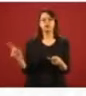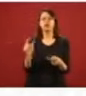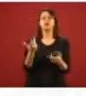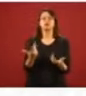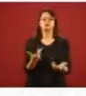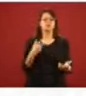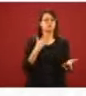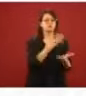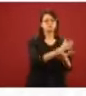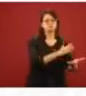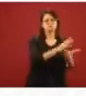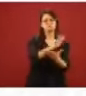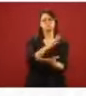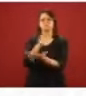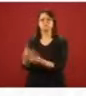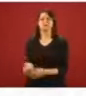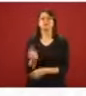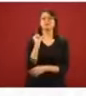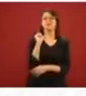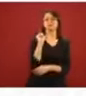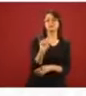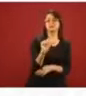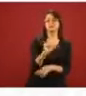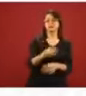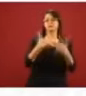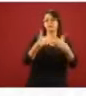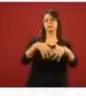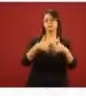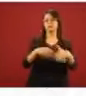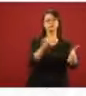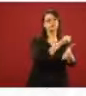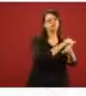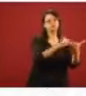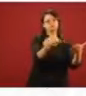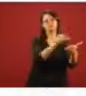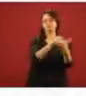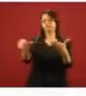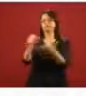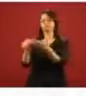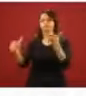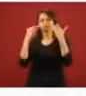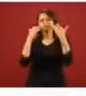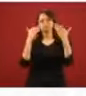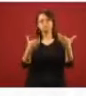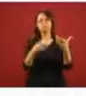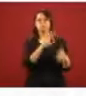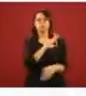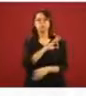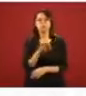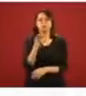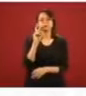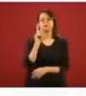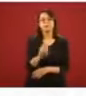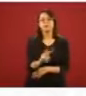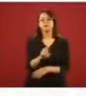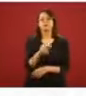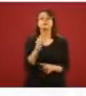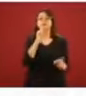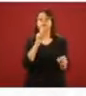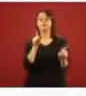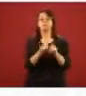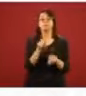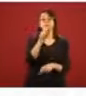inmovilizamos 16 mangueras. Ahí hay algunas fotos de testigo de este proceso. Y en